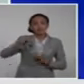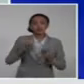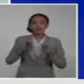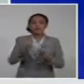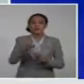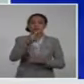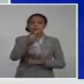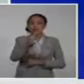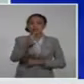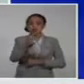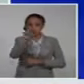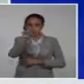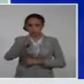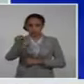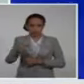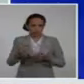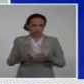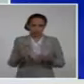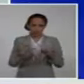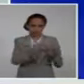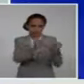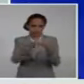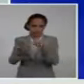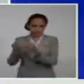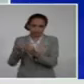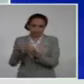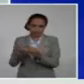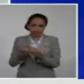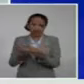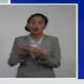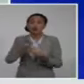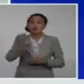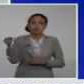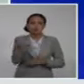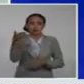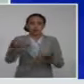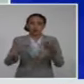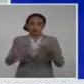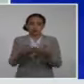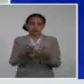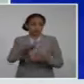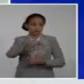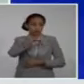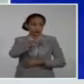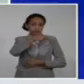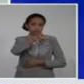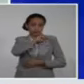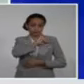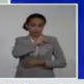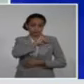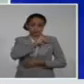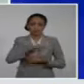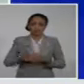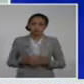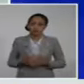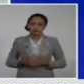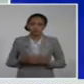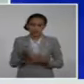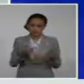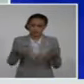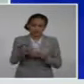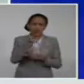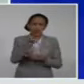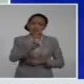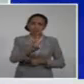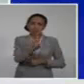21 casos autóctonos. Estamos hablando de 9 menos que el día anterior. Además, un poco más concentrado en 3